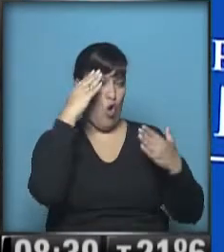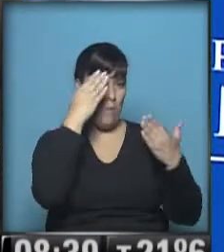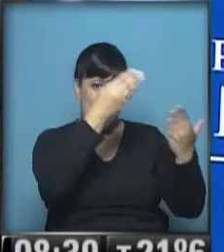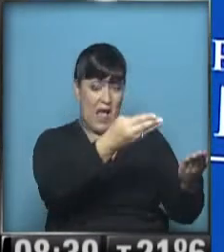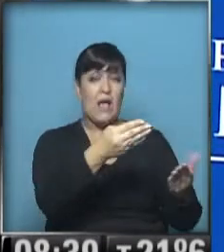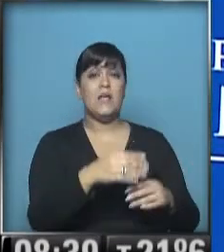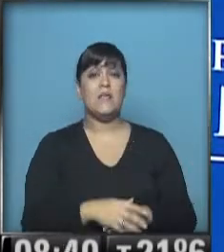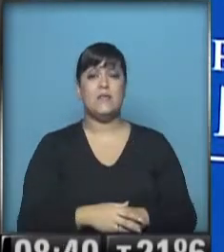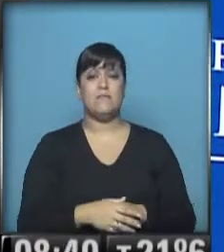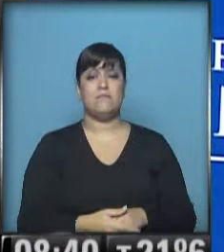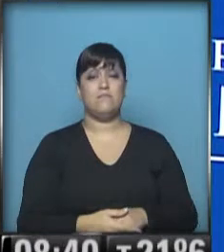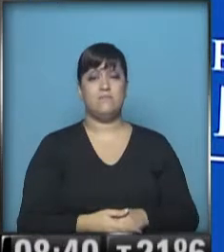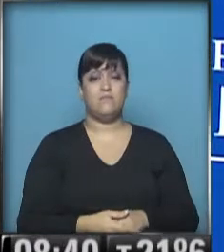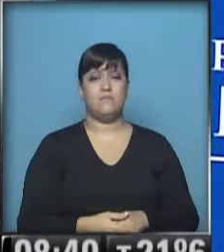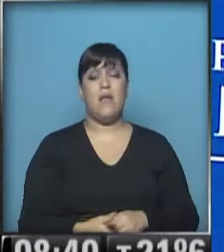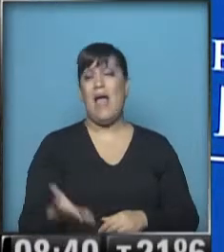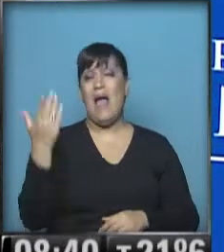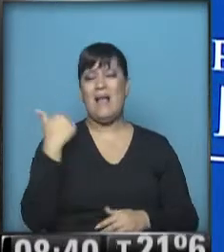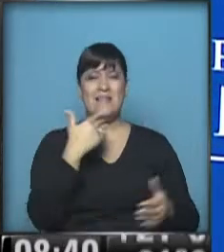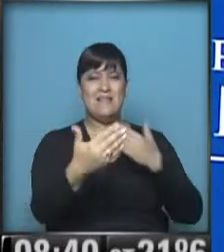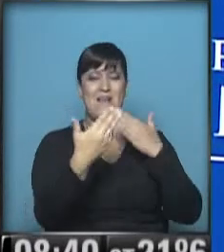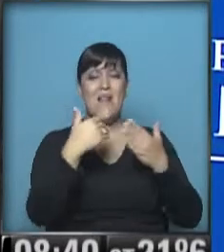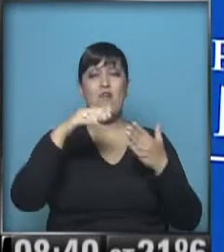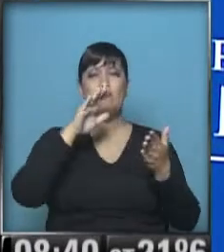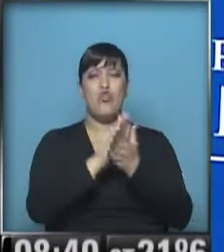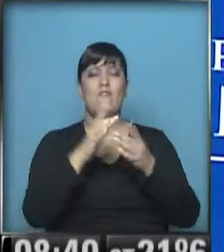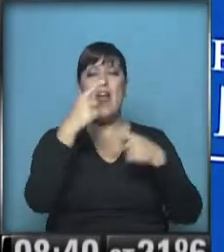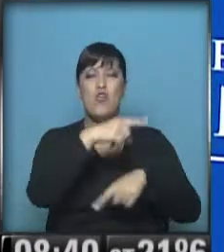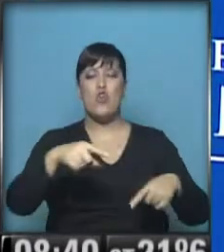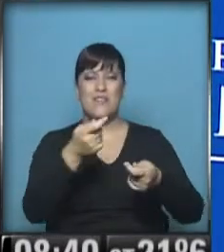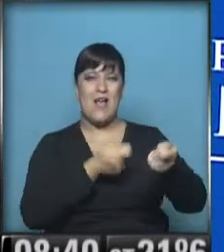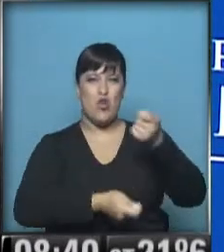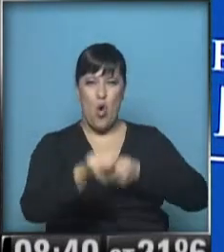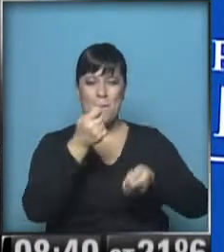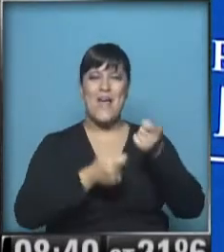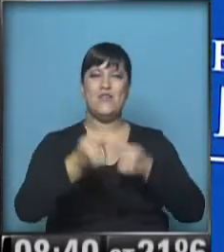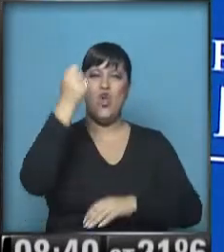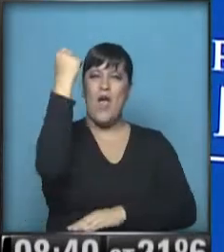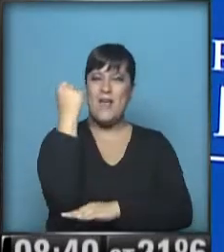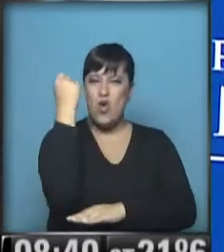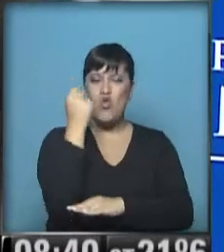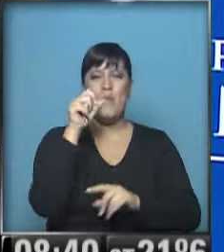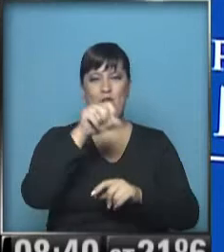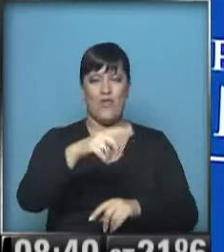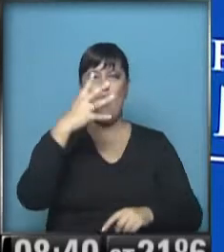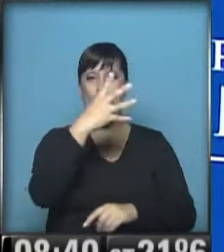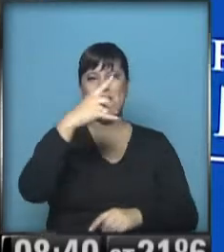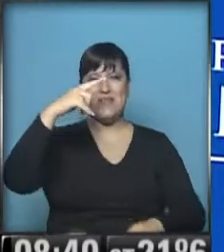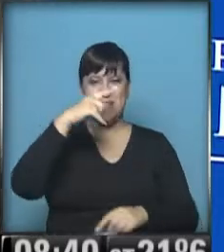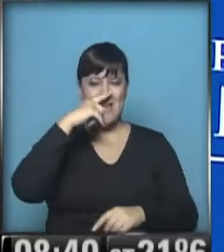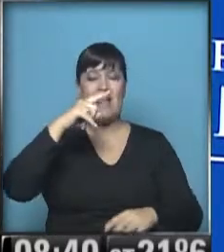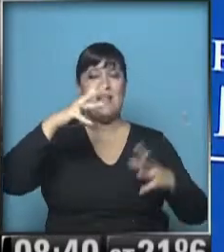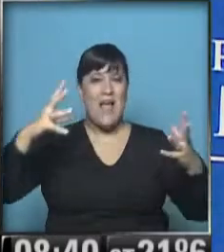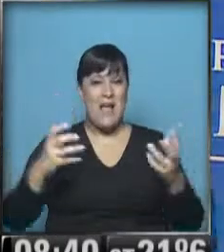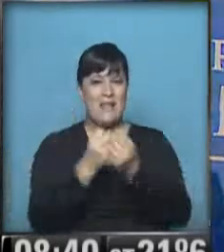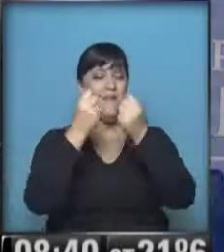largamente en nuestra charla anterior respecto a los aspectos comerciales y económicos de esta 47ª cumbre, pero